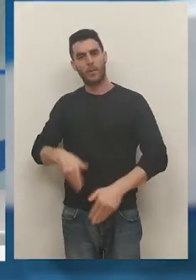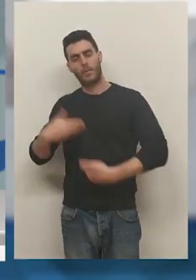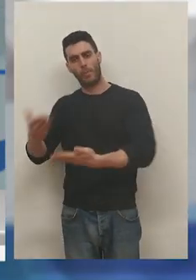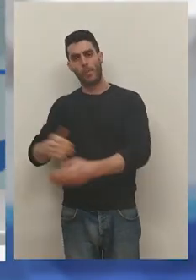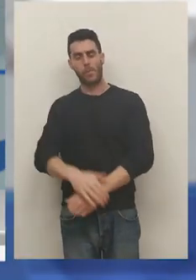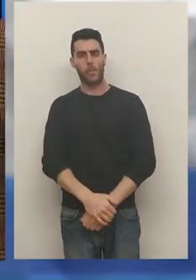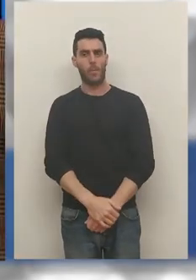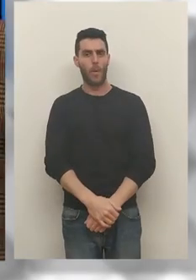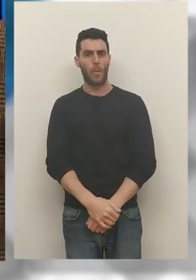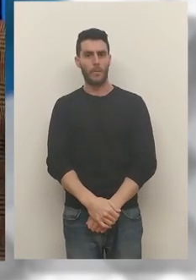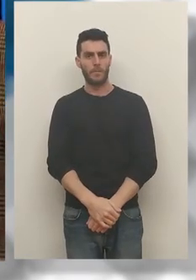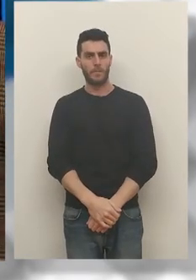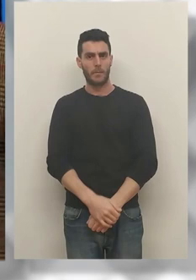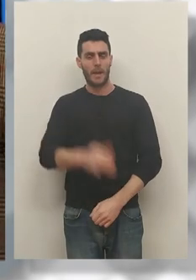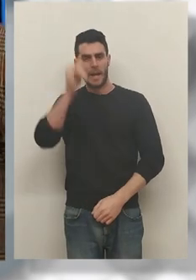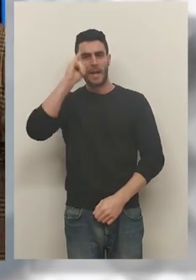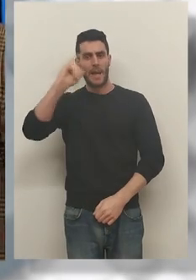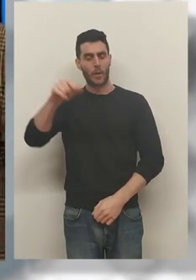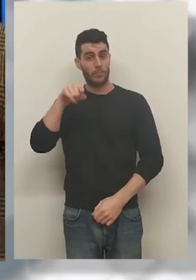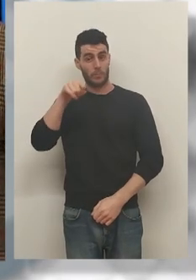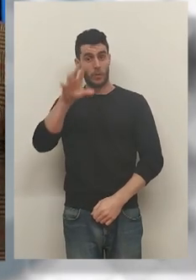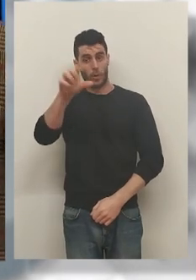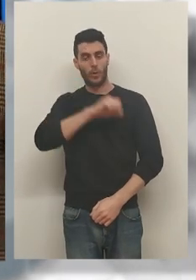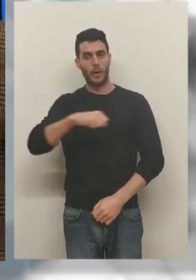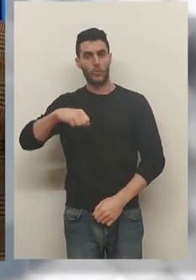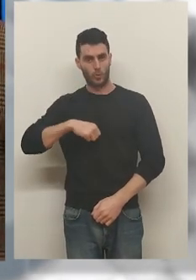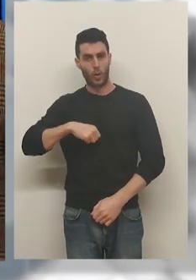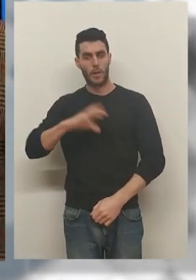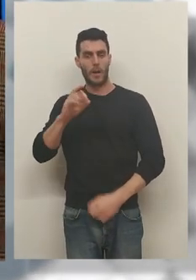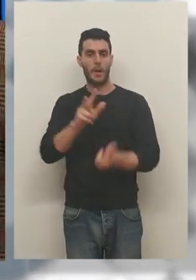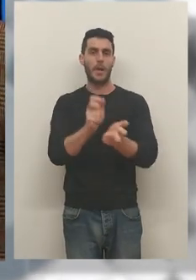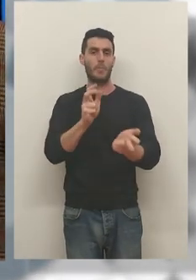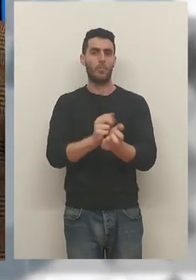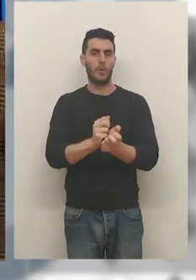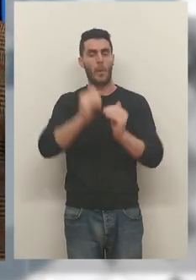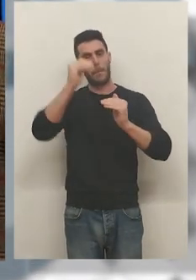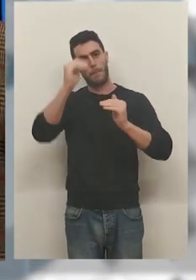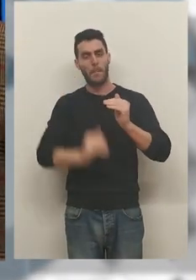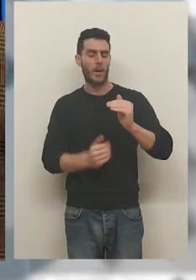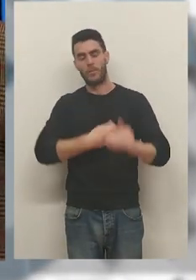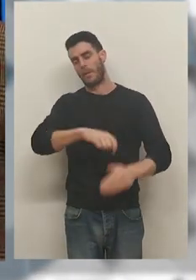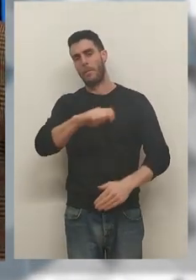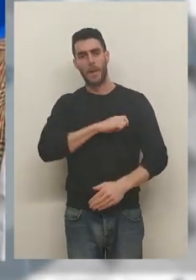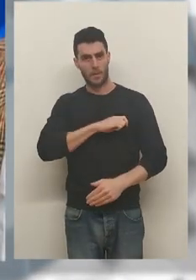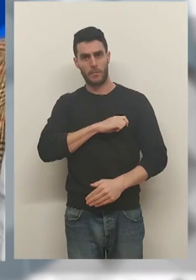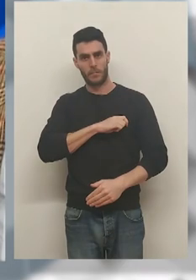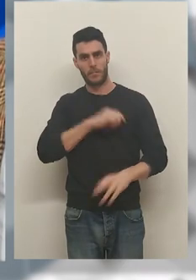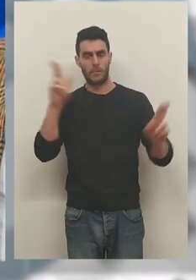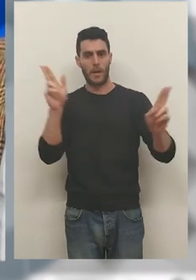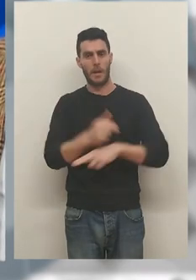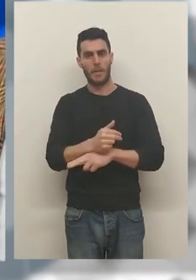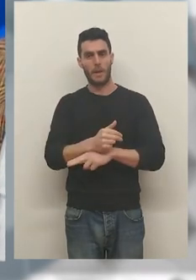hijos convertir a La Rioja en la comunidad Autónoma con impuestos más bajos de toda España